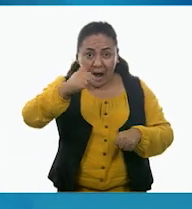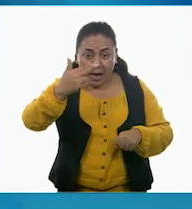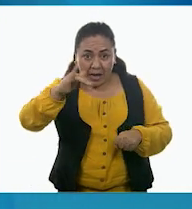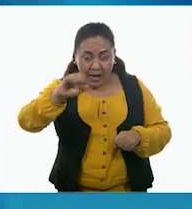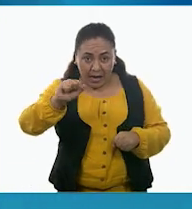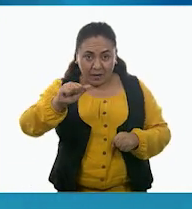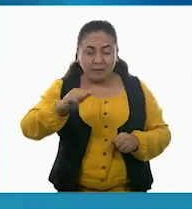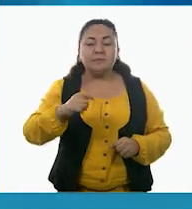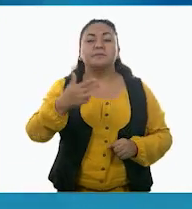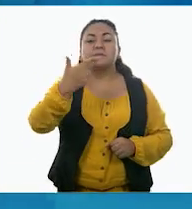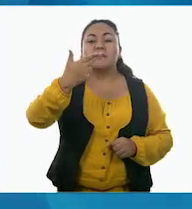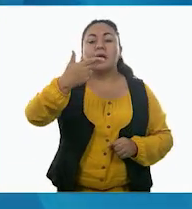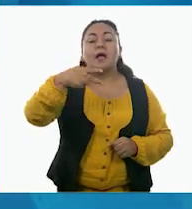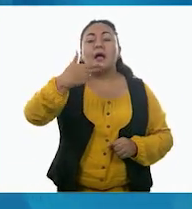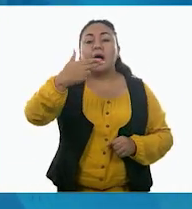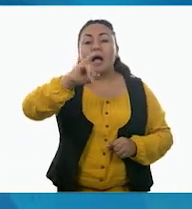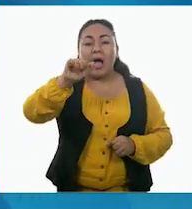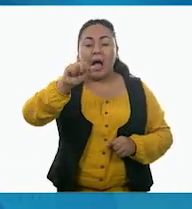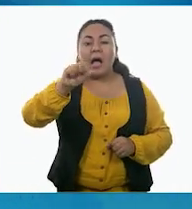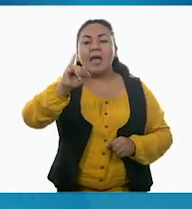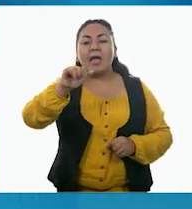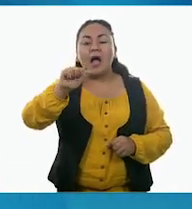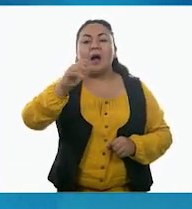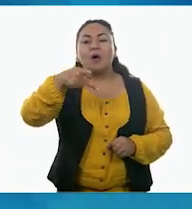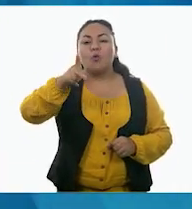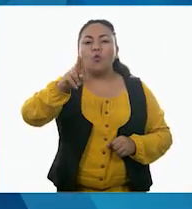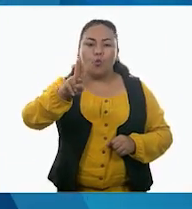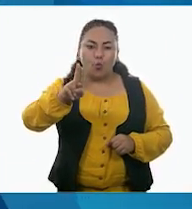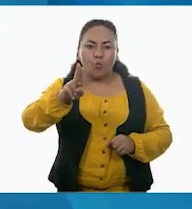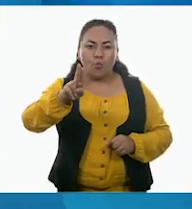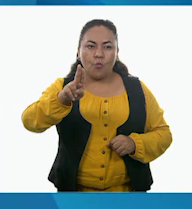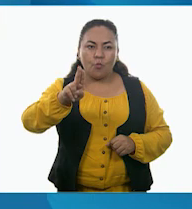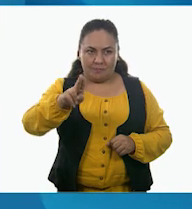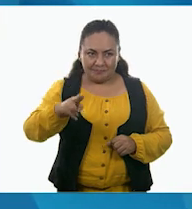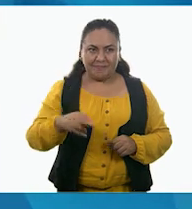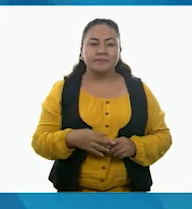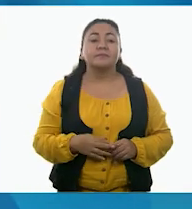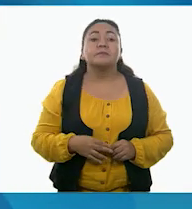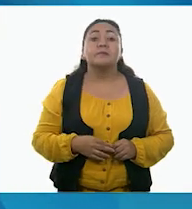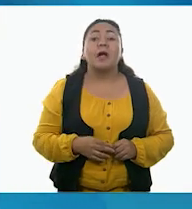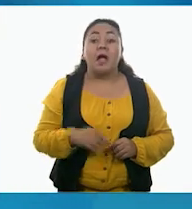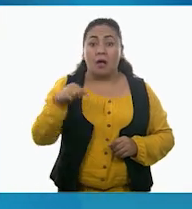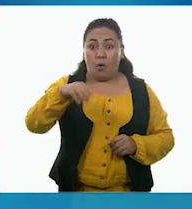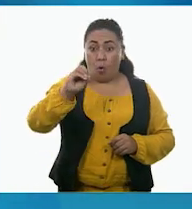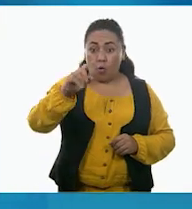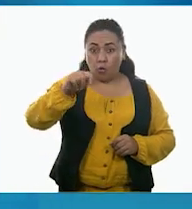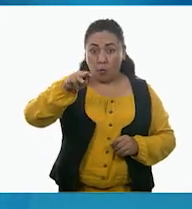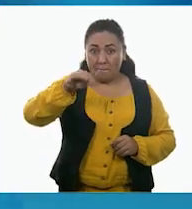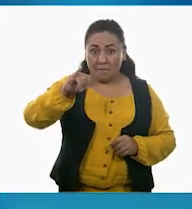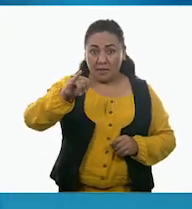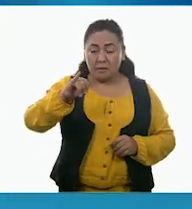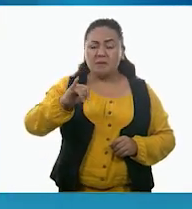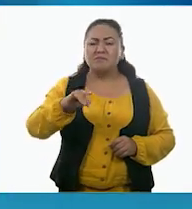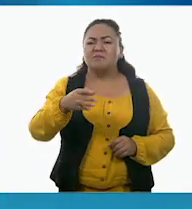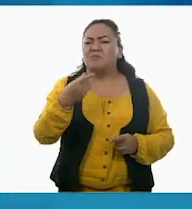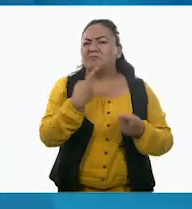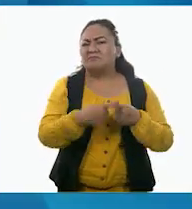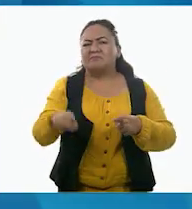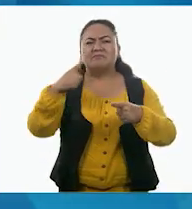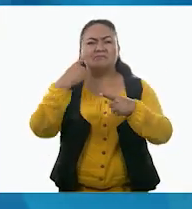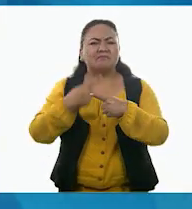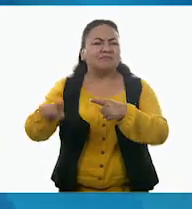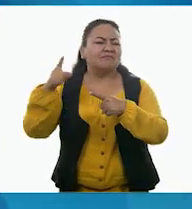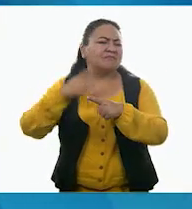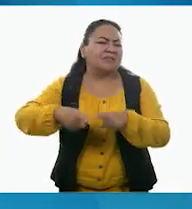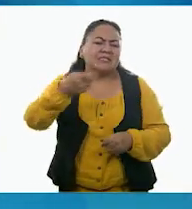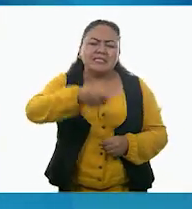vez. Hayaku. Suena lindo, ¿no? En otomí hay más saludos que puedes aprender. Por